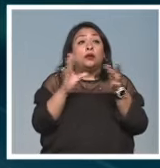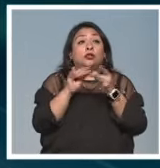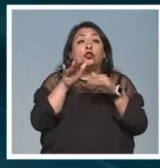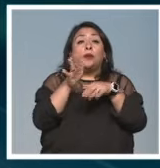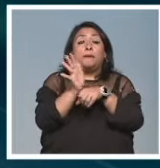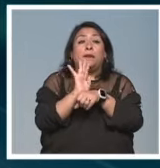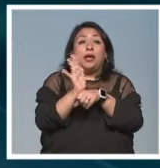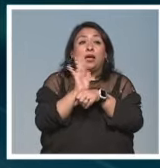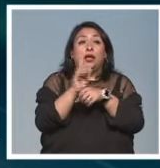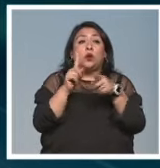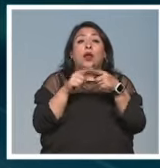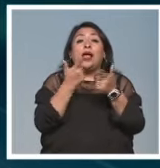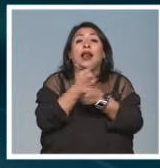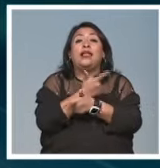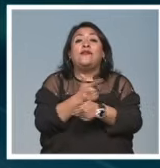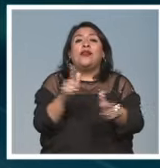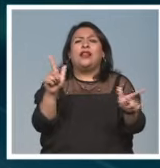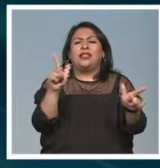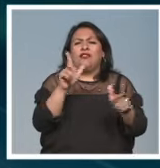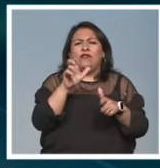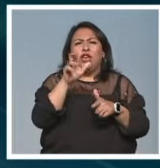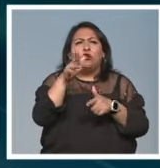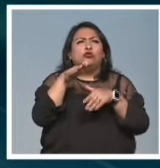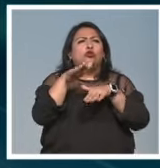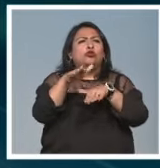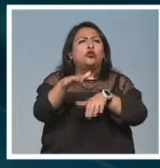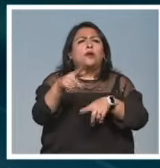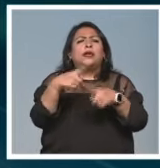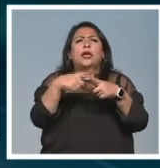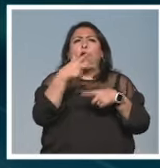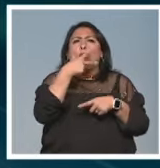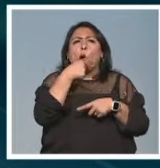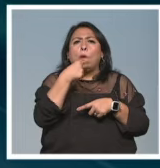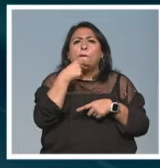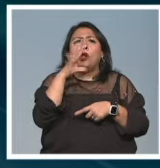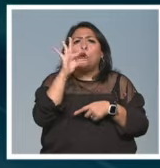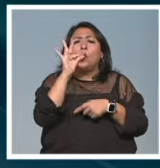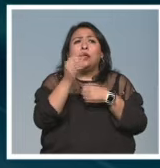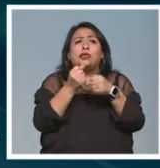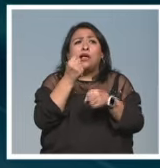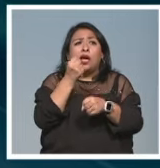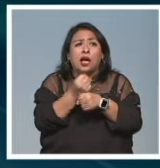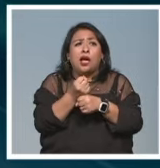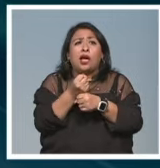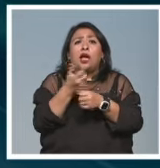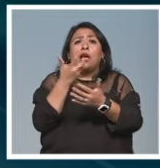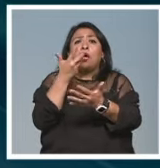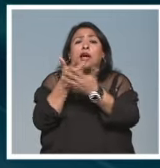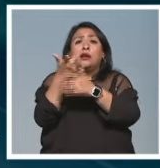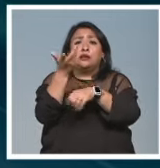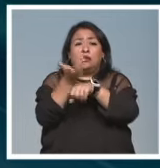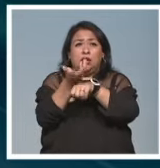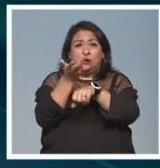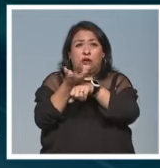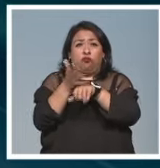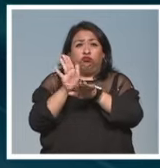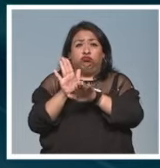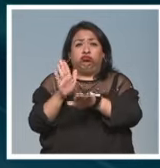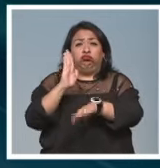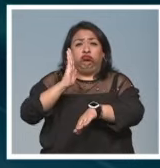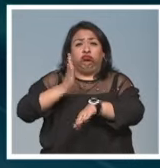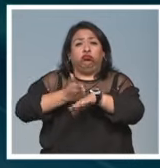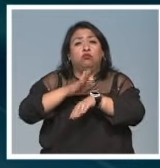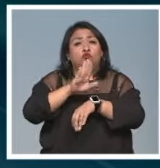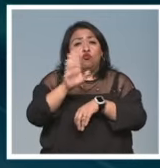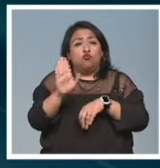de la película La Libertad de Fierro, que gira en torno a un hombre que pasó 40 años en una cárcel de Estados Unidos, condenado